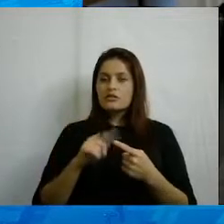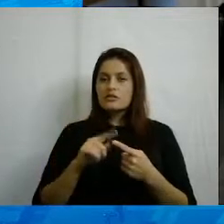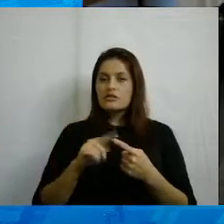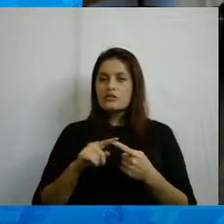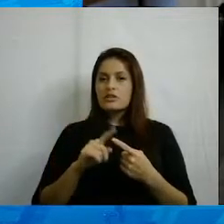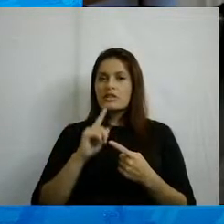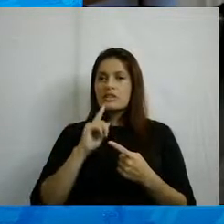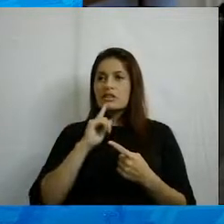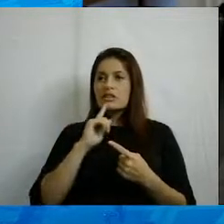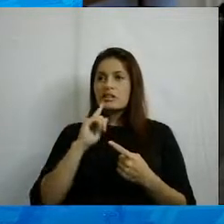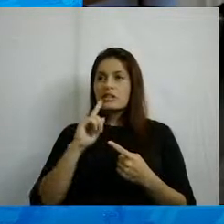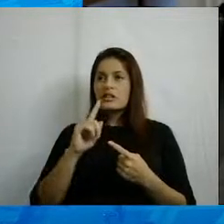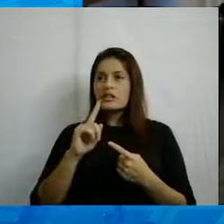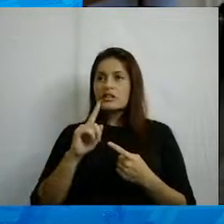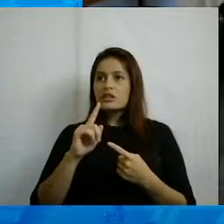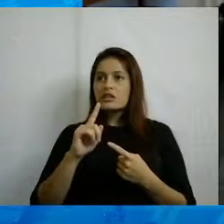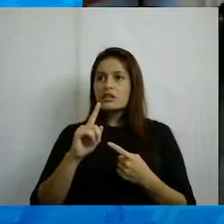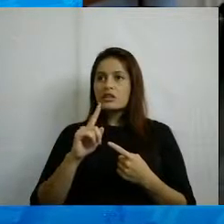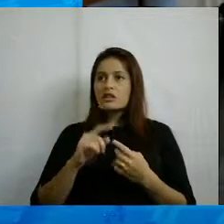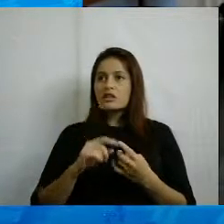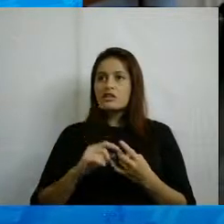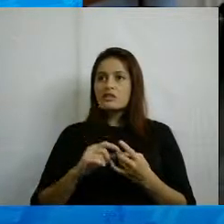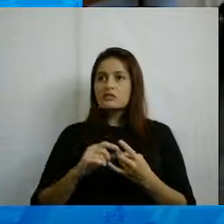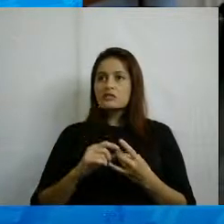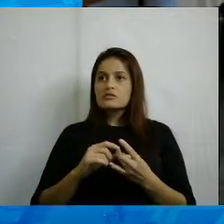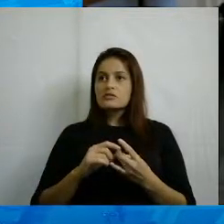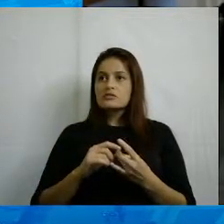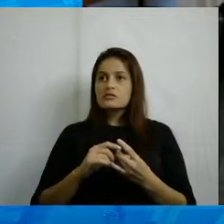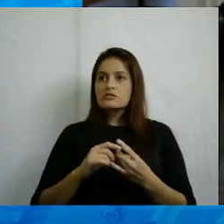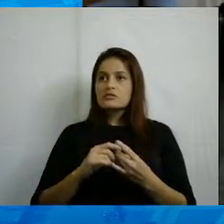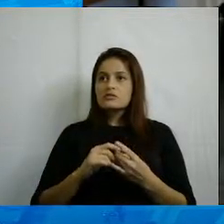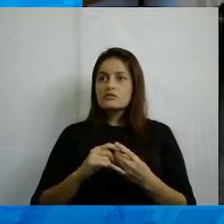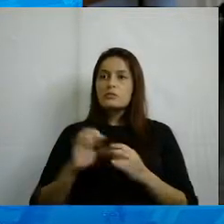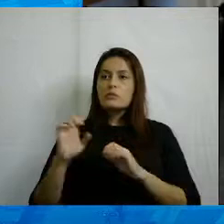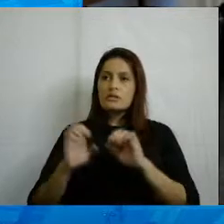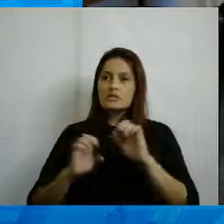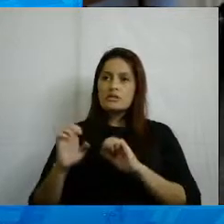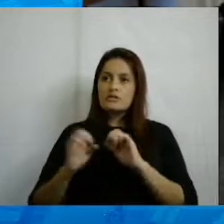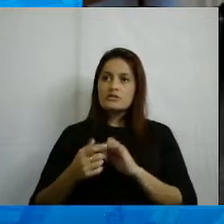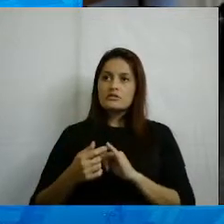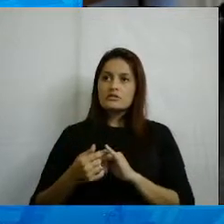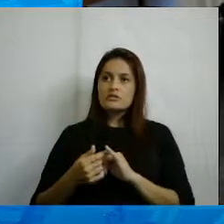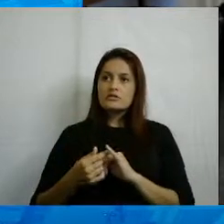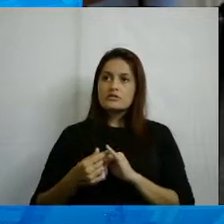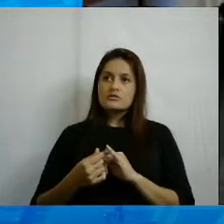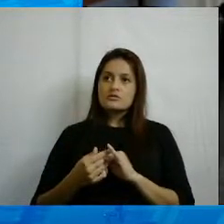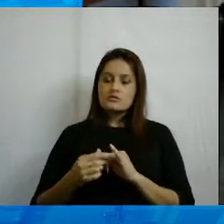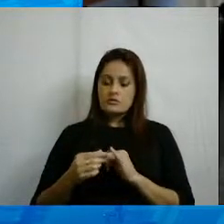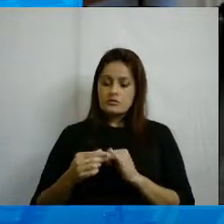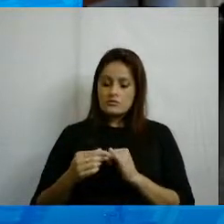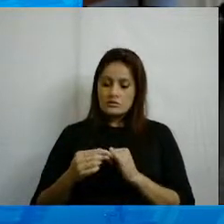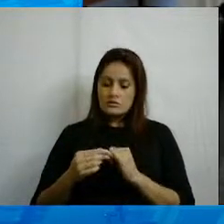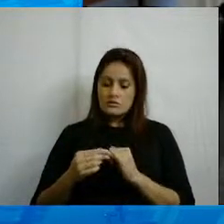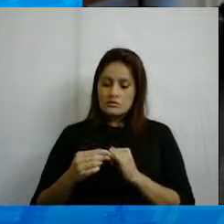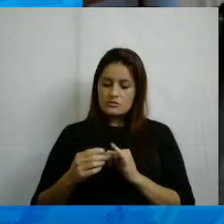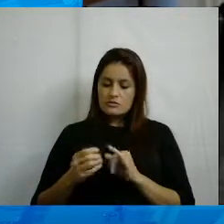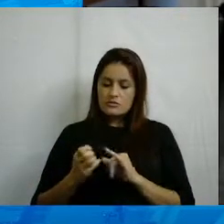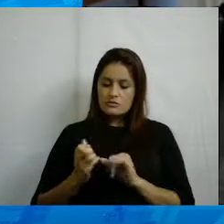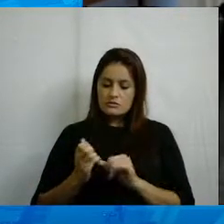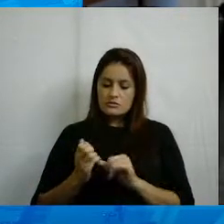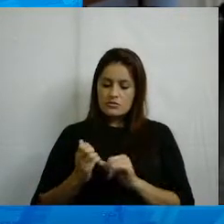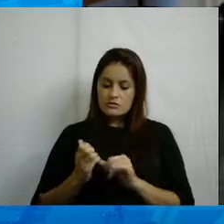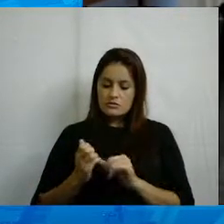¿quién pone los puntos de estos de carga? ¿La empresa hace la instalación? ¿Esta? Sí. Ya. Sí, como le dije al